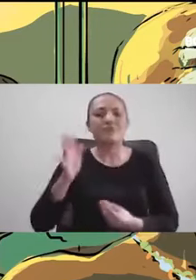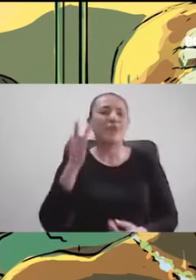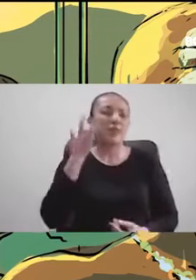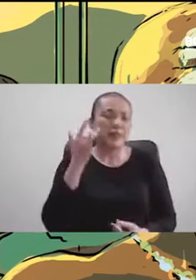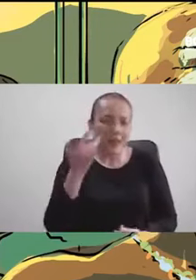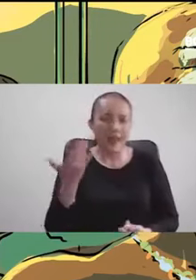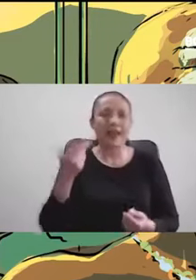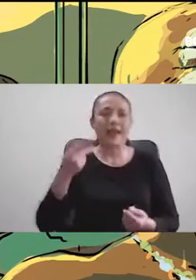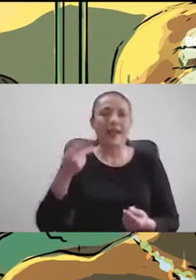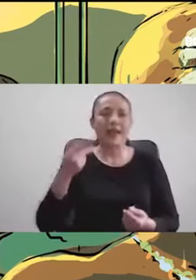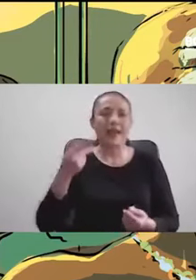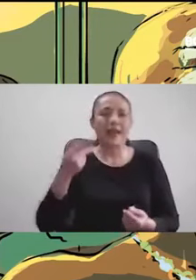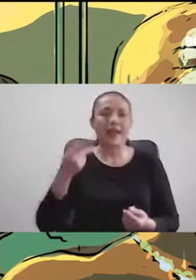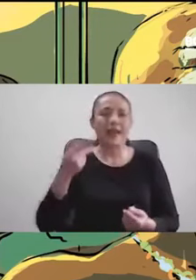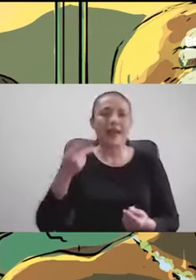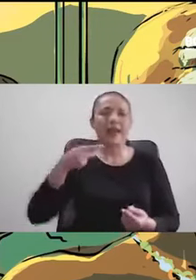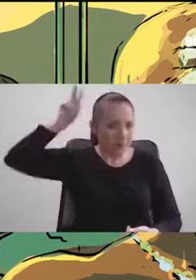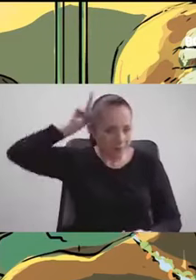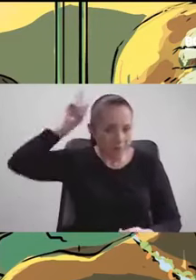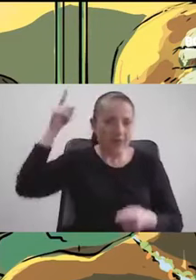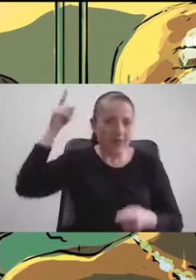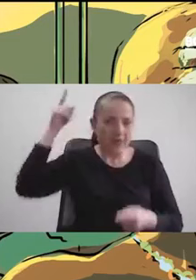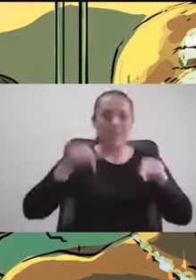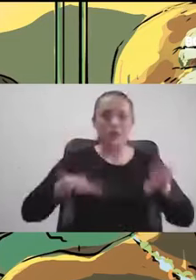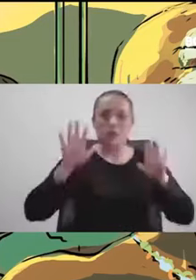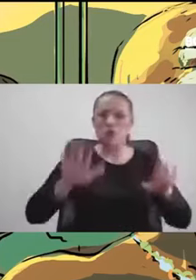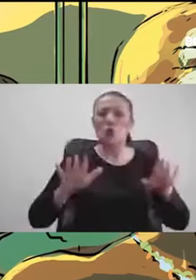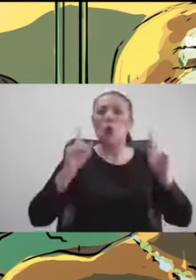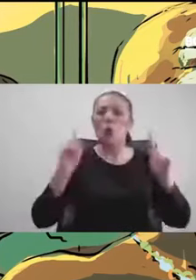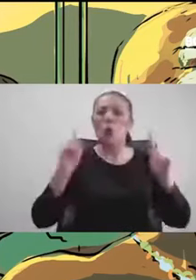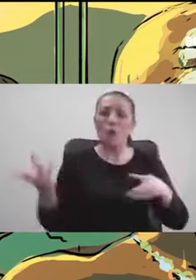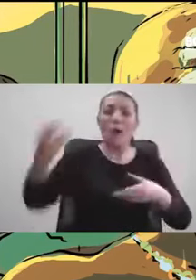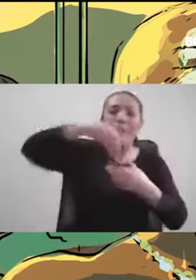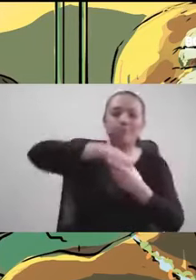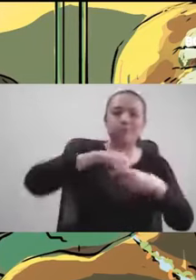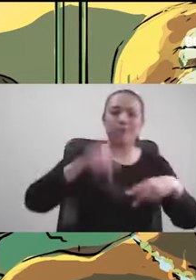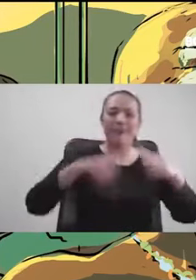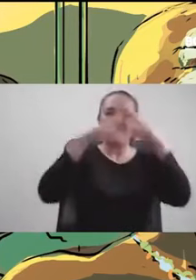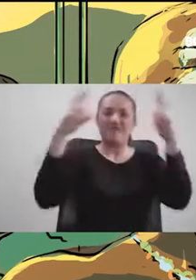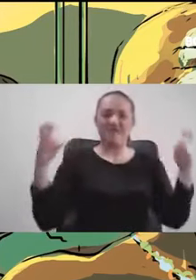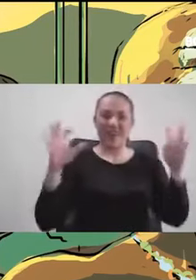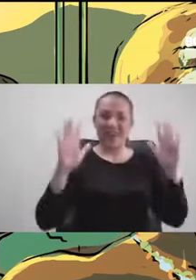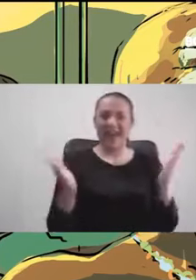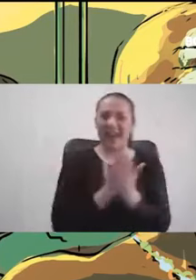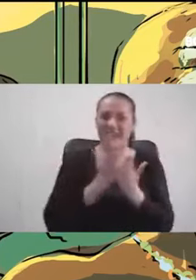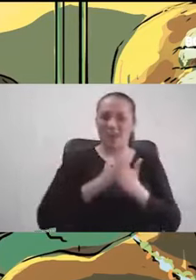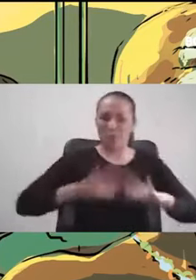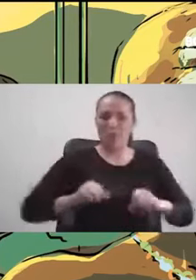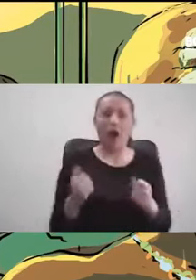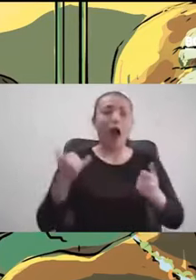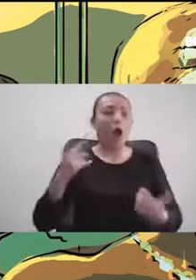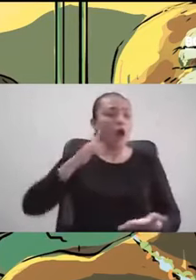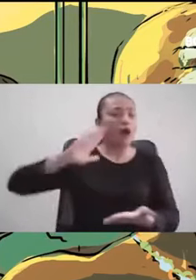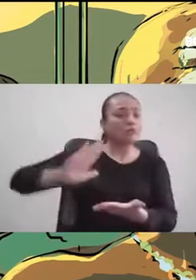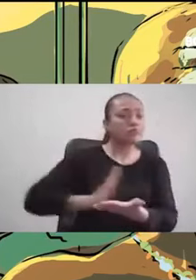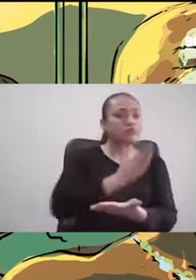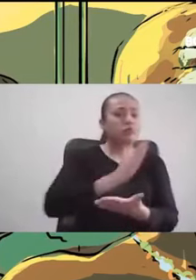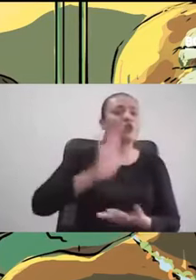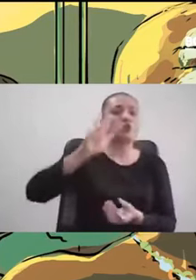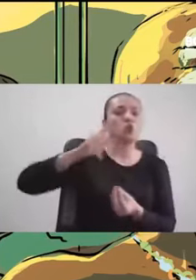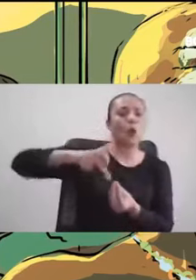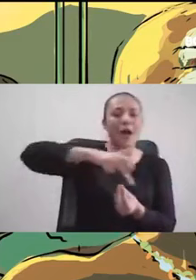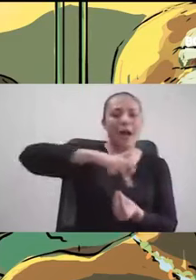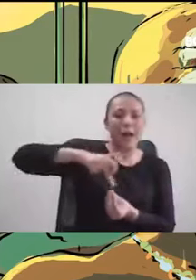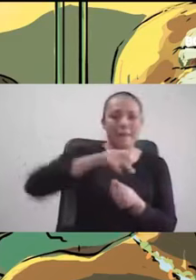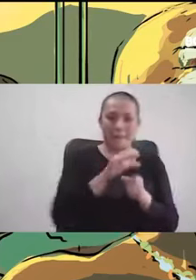del Libro de Bogotá. A continuación escucharemos el himno de San Basilio de Palenque como antesala al comienzo a este